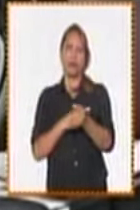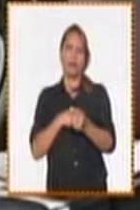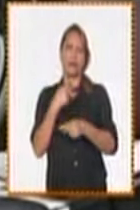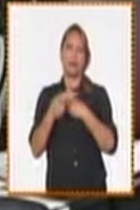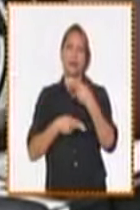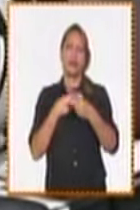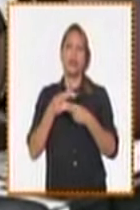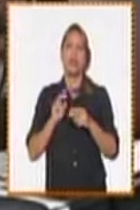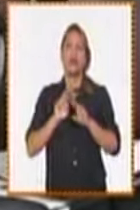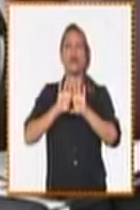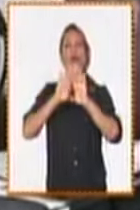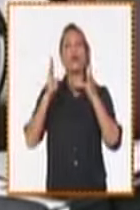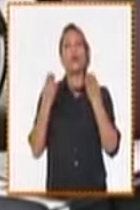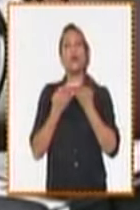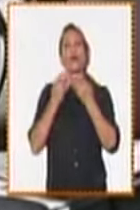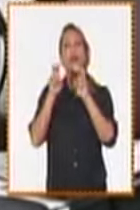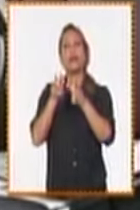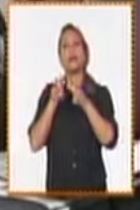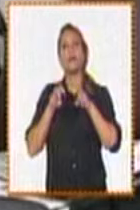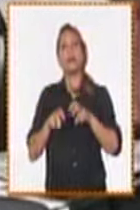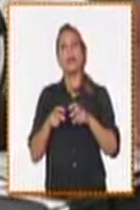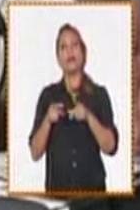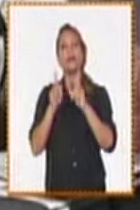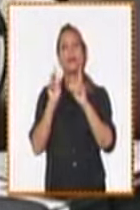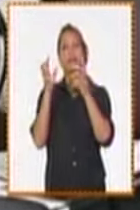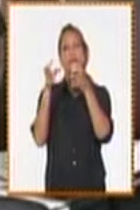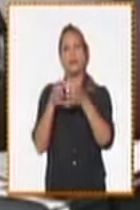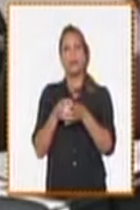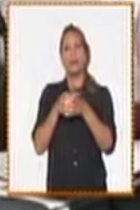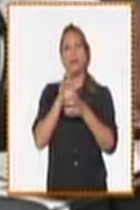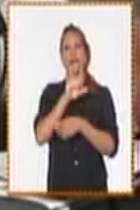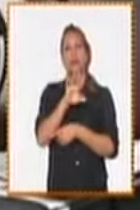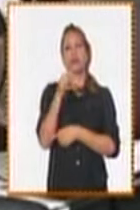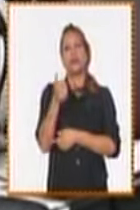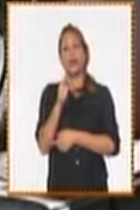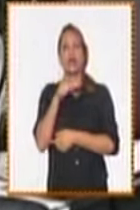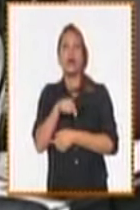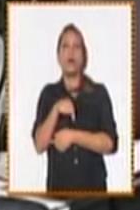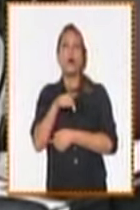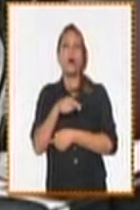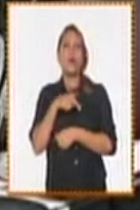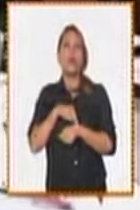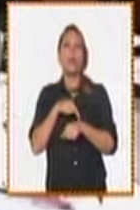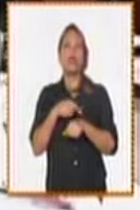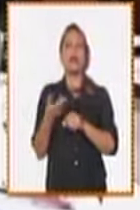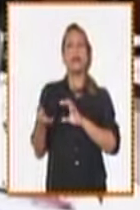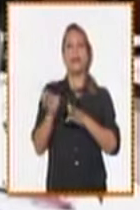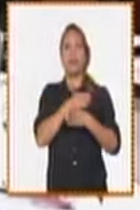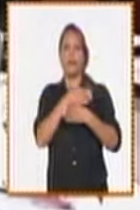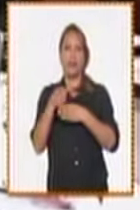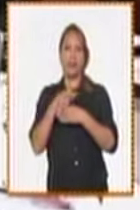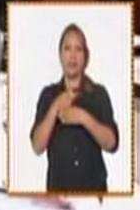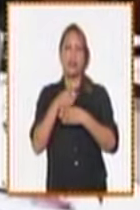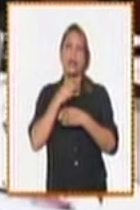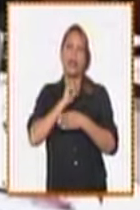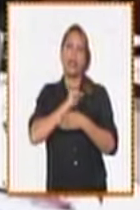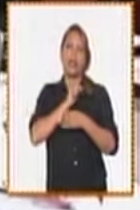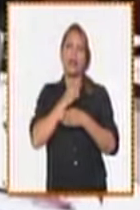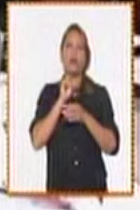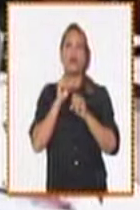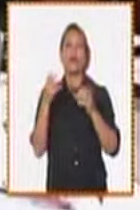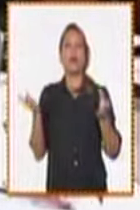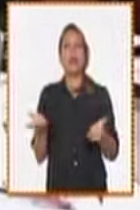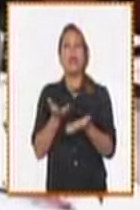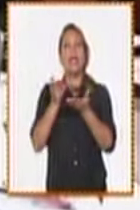las asambleas reunidas, donde vamos a hacerla esta vez a los 510 años de una manera diferente. Estamos proyectando hacerla pública en esa plaza de